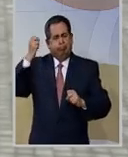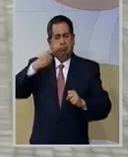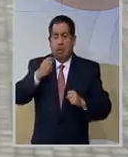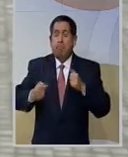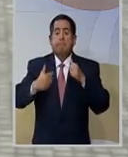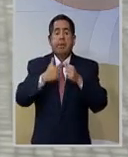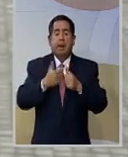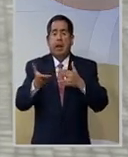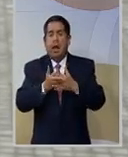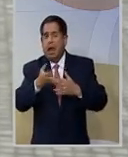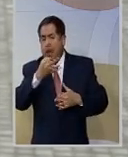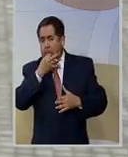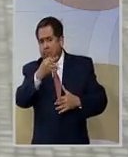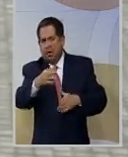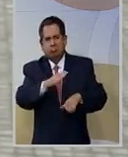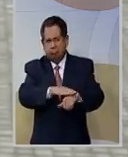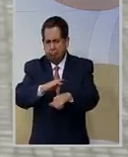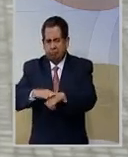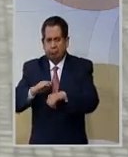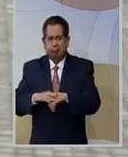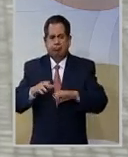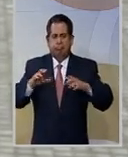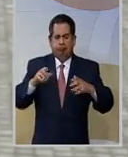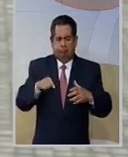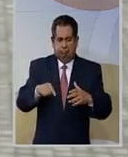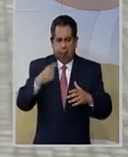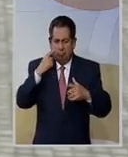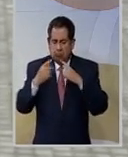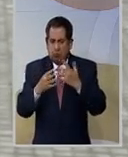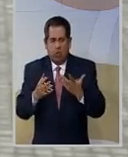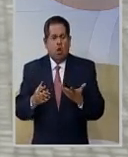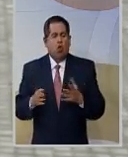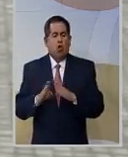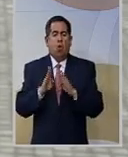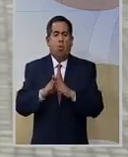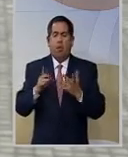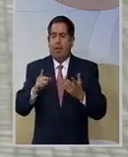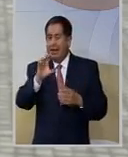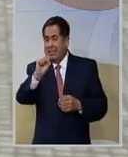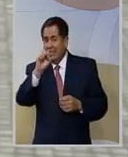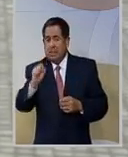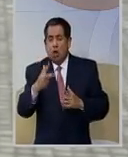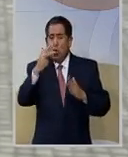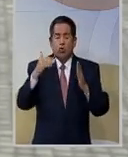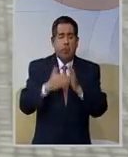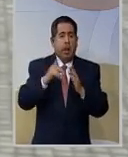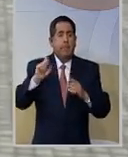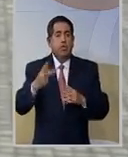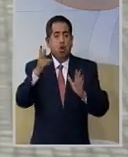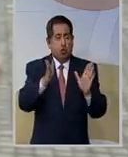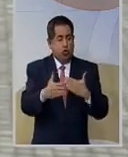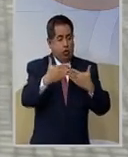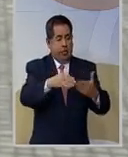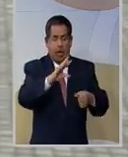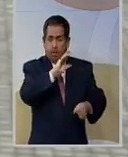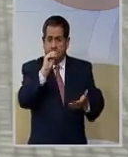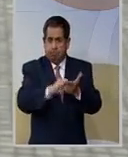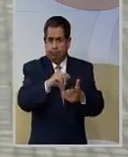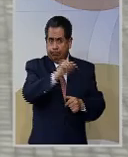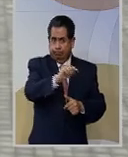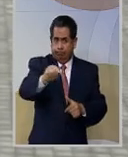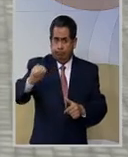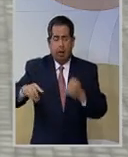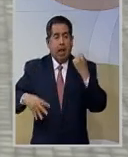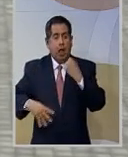corte y se informó que se instalaron 99% de las 68.028 casillas que se instalaron en